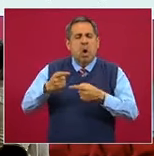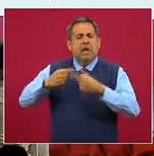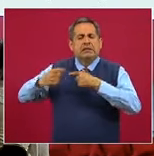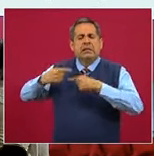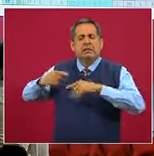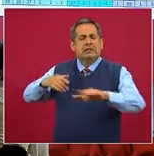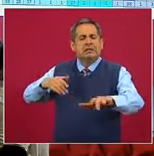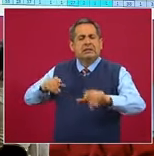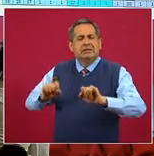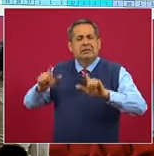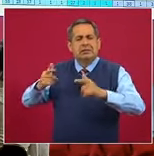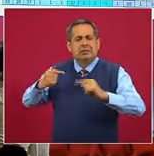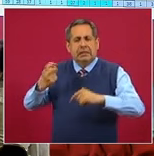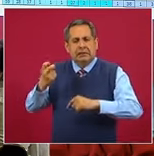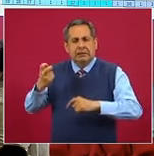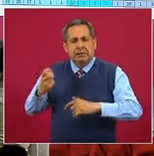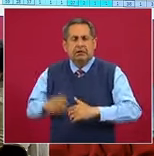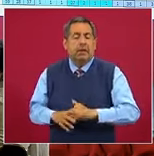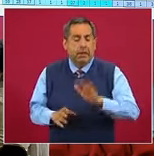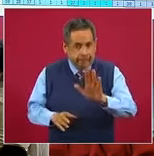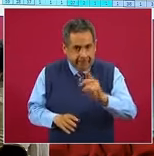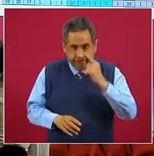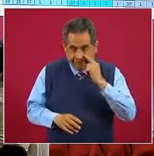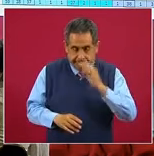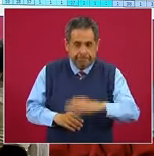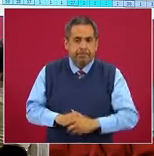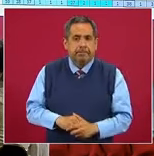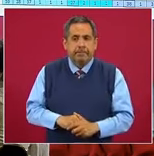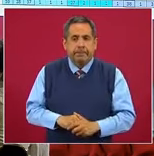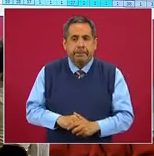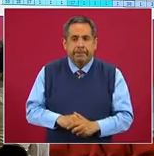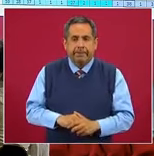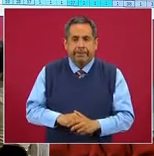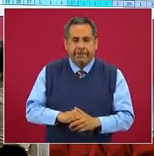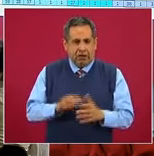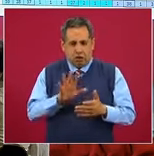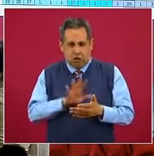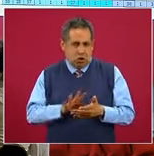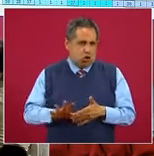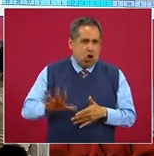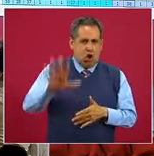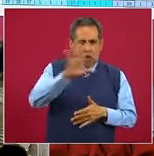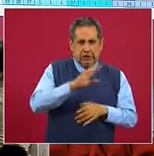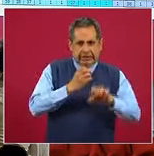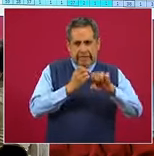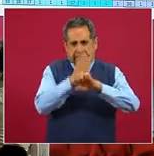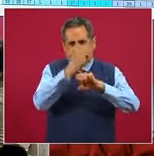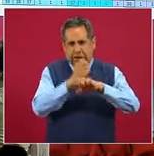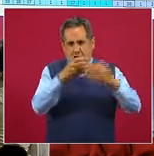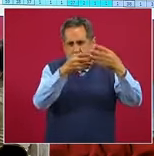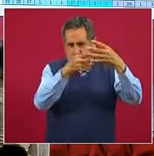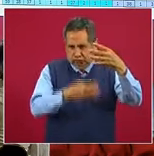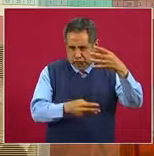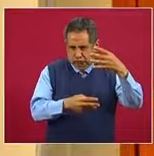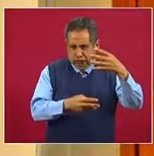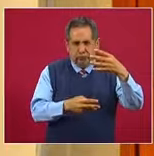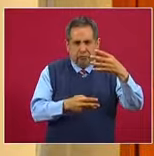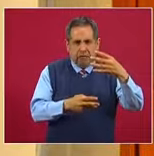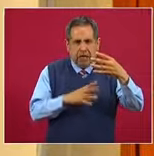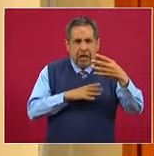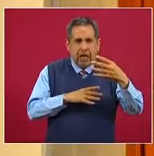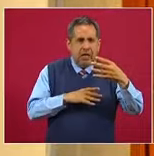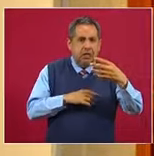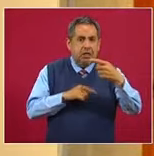favor. Olvidé mencionar que tenemos cubierto prácticamente todos los estados de la República, cuando menos con un